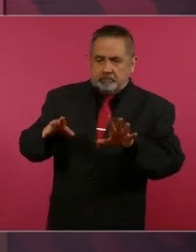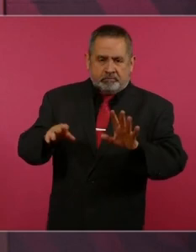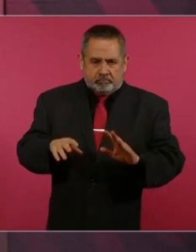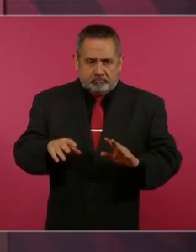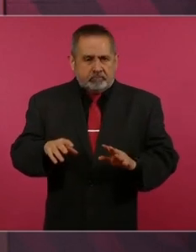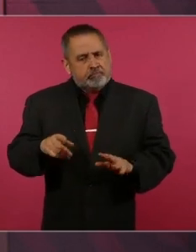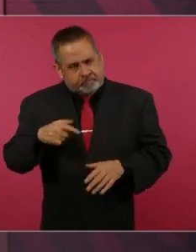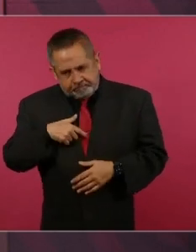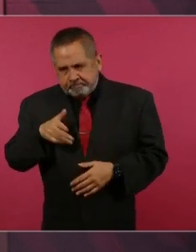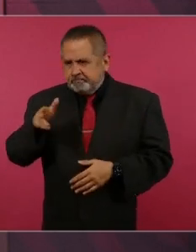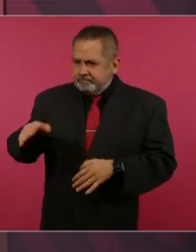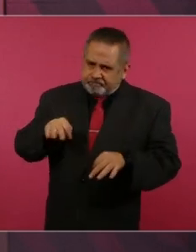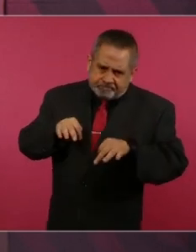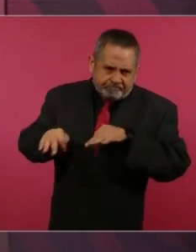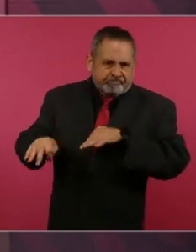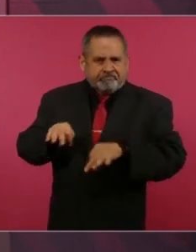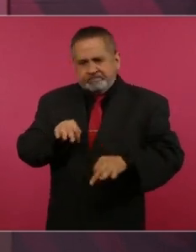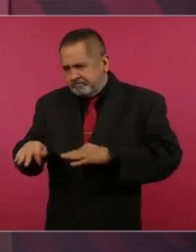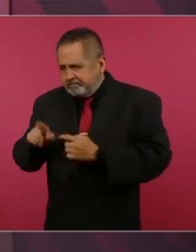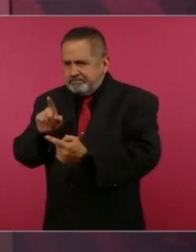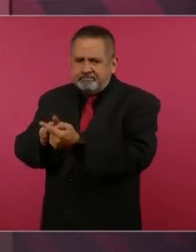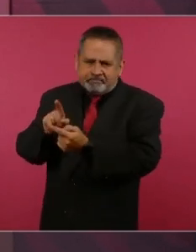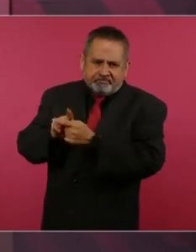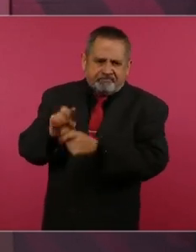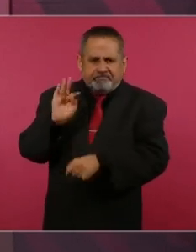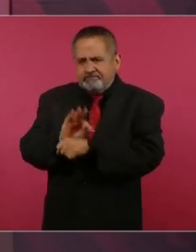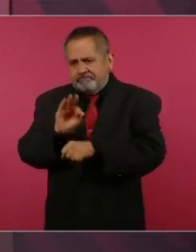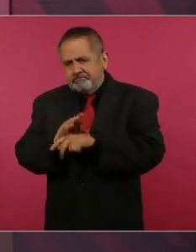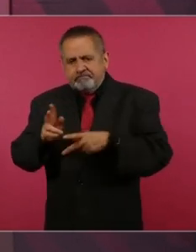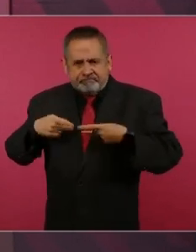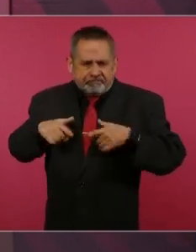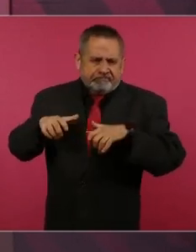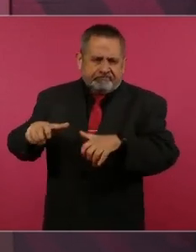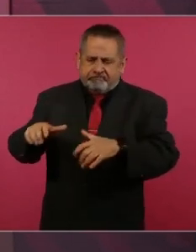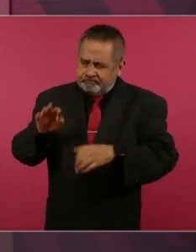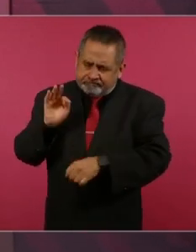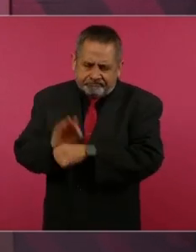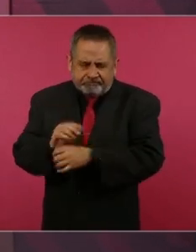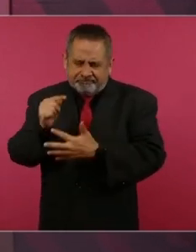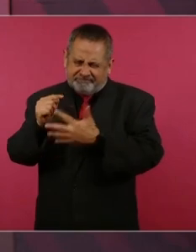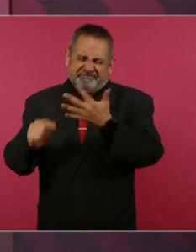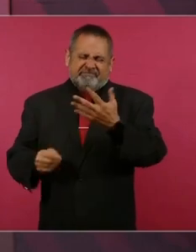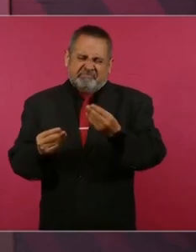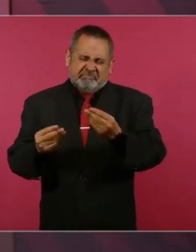informamos, trabajamos en beneficio de la gente. No.